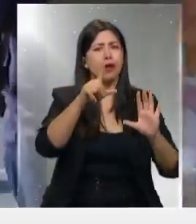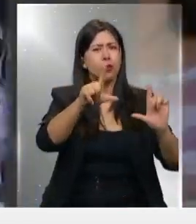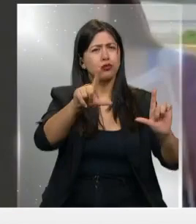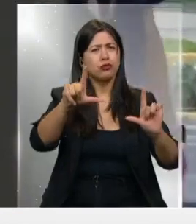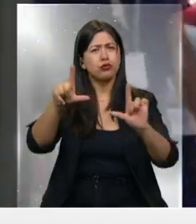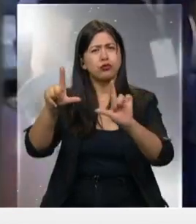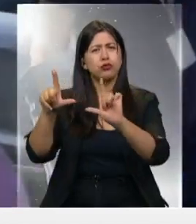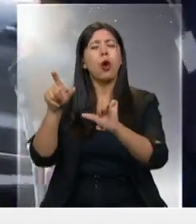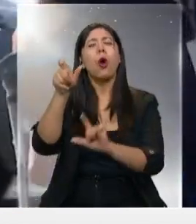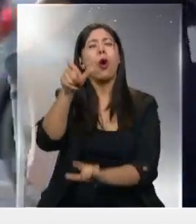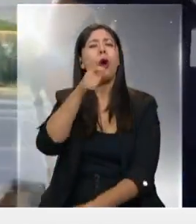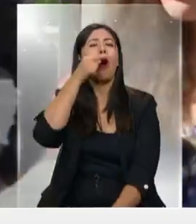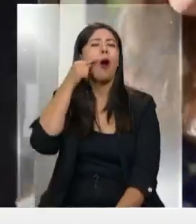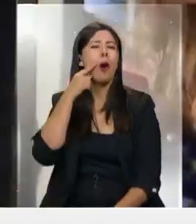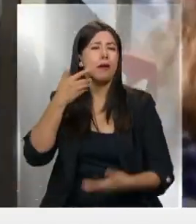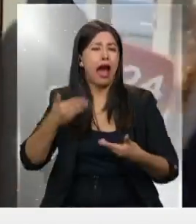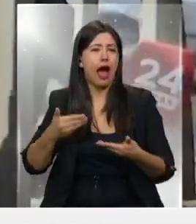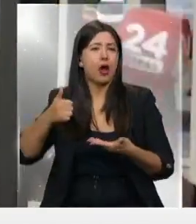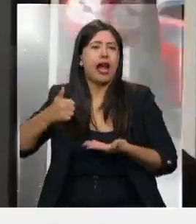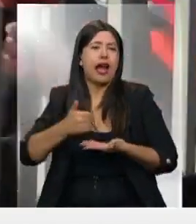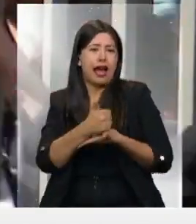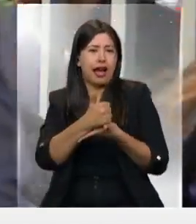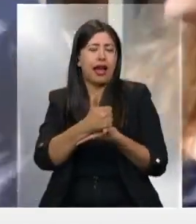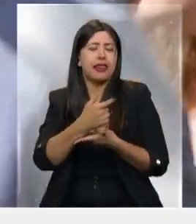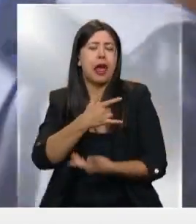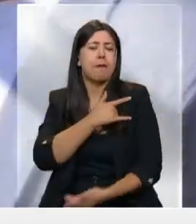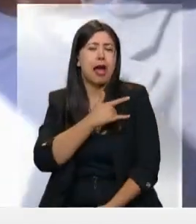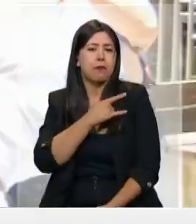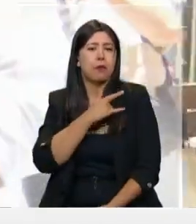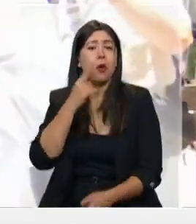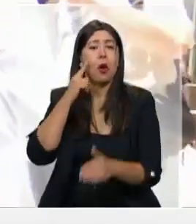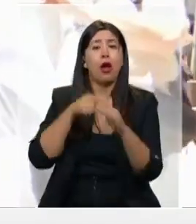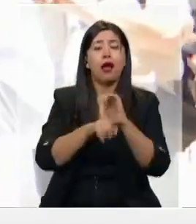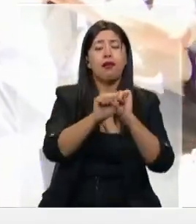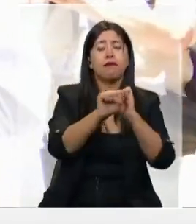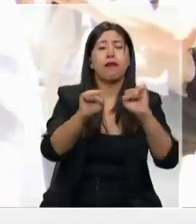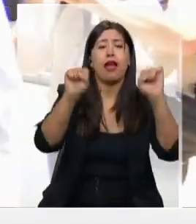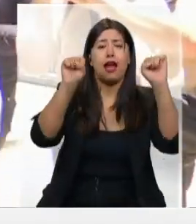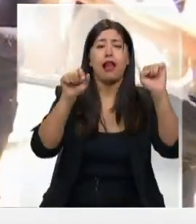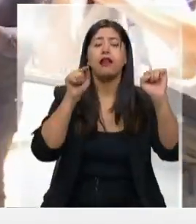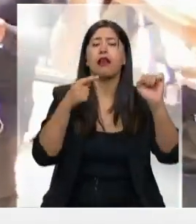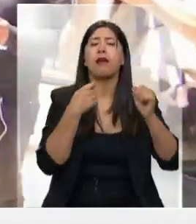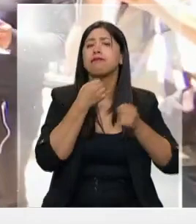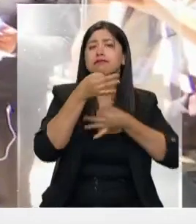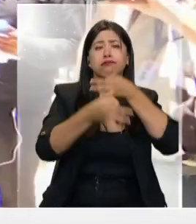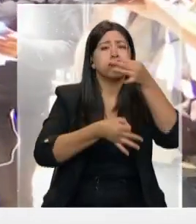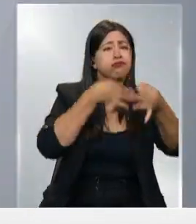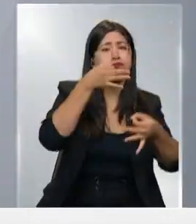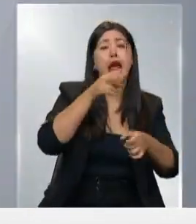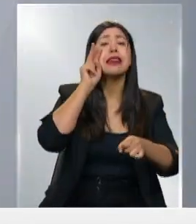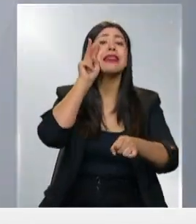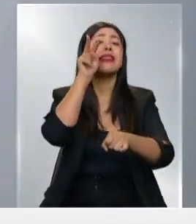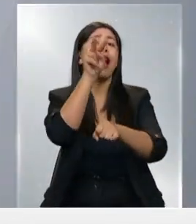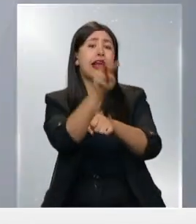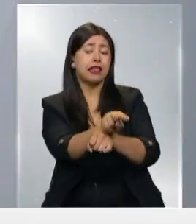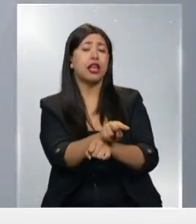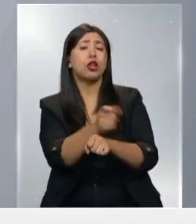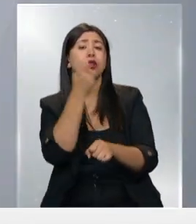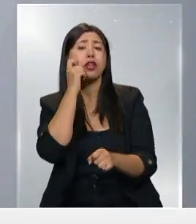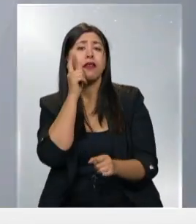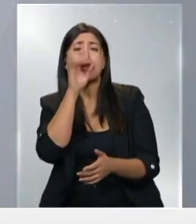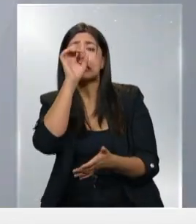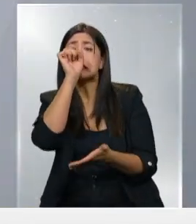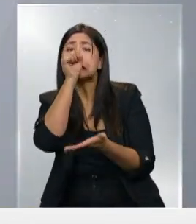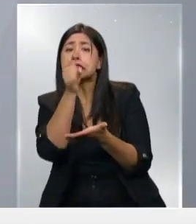alcalde de Maipú, Tomás Vodanovich, ingresando a la Fiscalía Oriente. Fue a declarar como testigo en las causas por presunto fraude